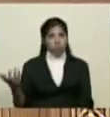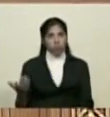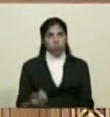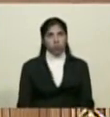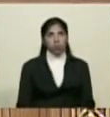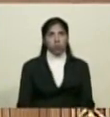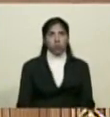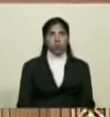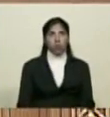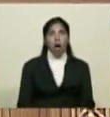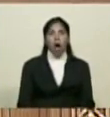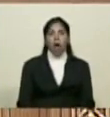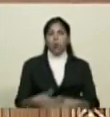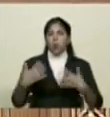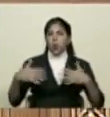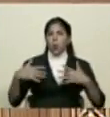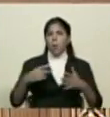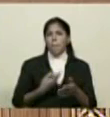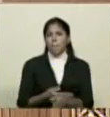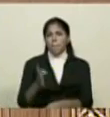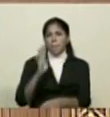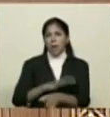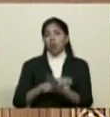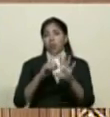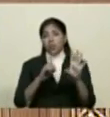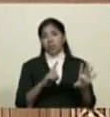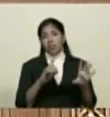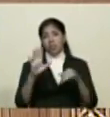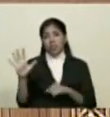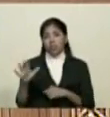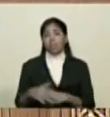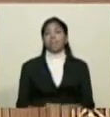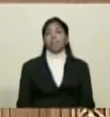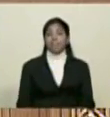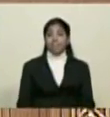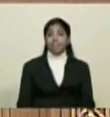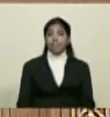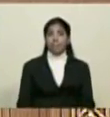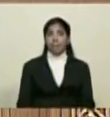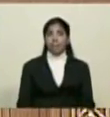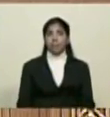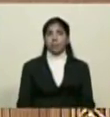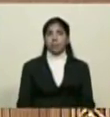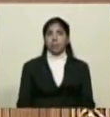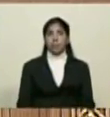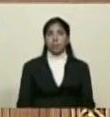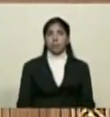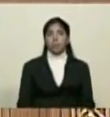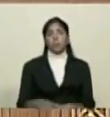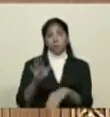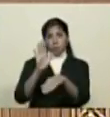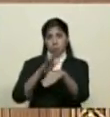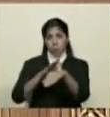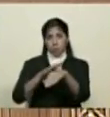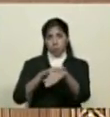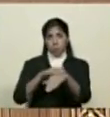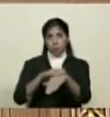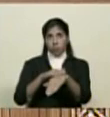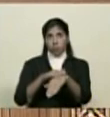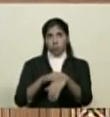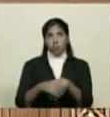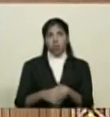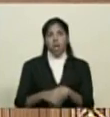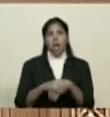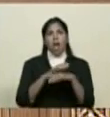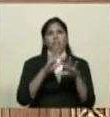en 65? Pero les anuncio lo siguiente. Nos hemos enterado de que en